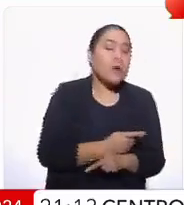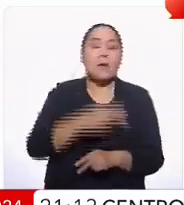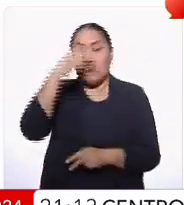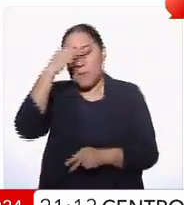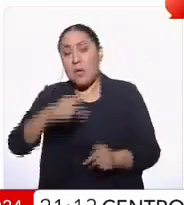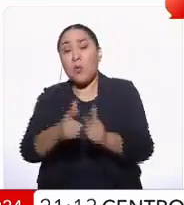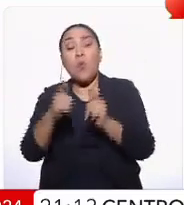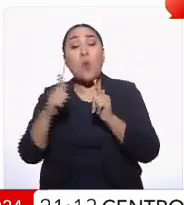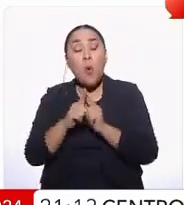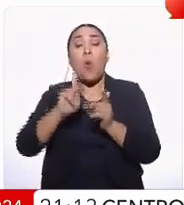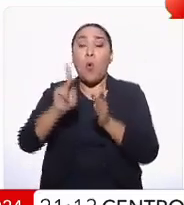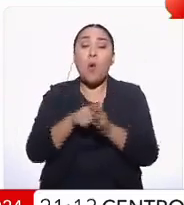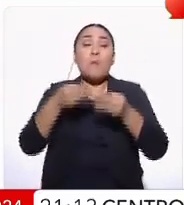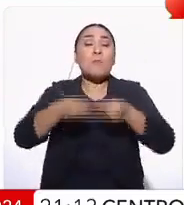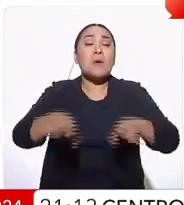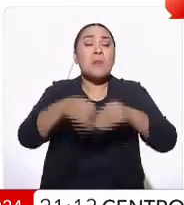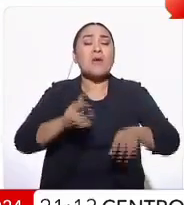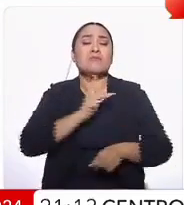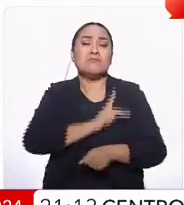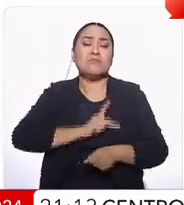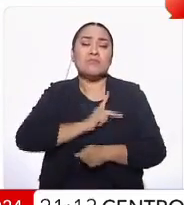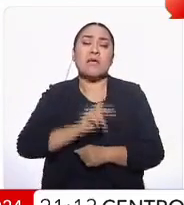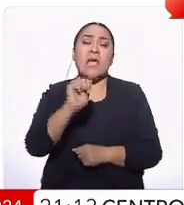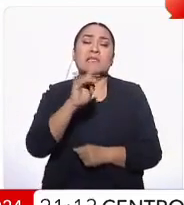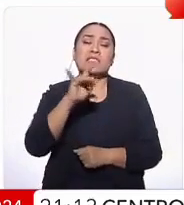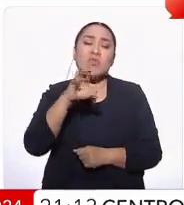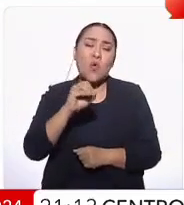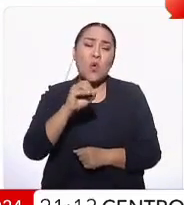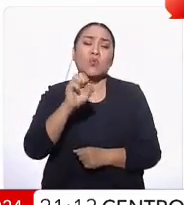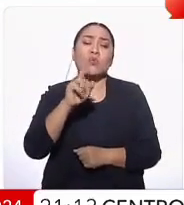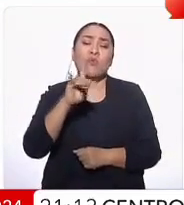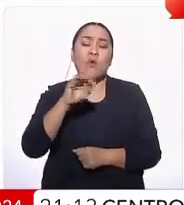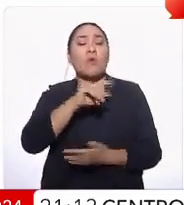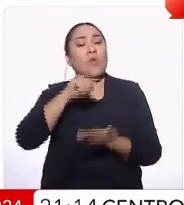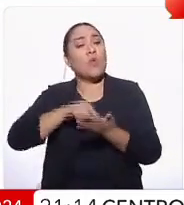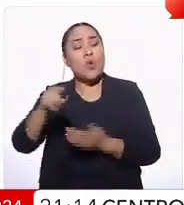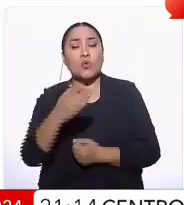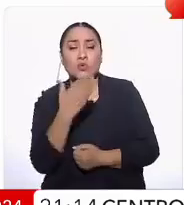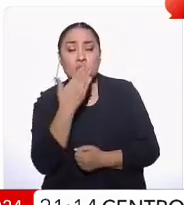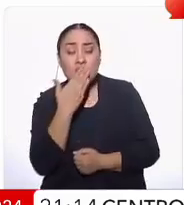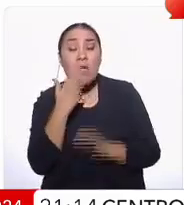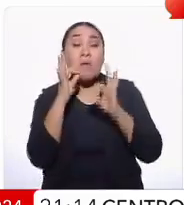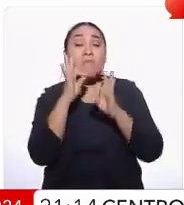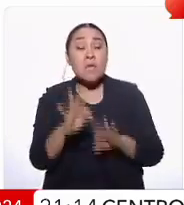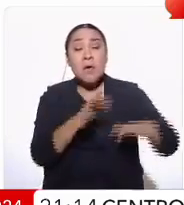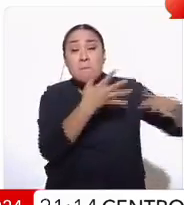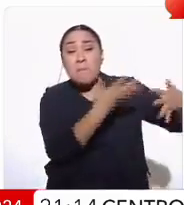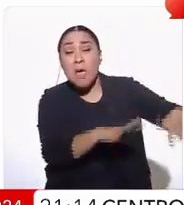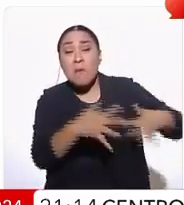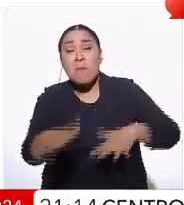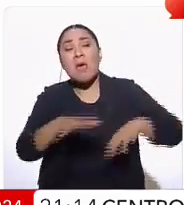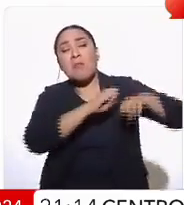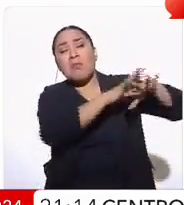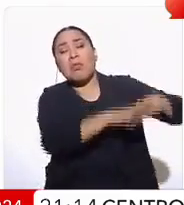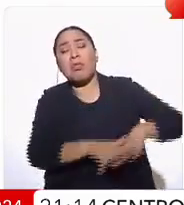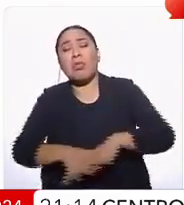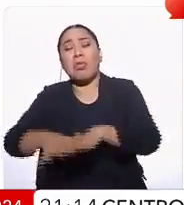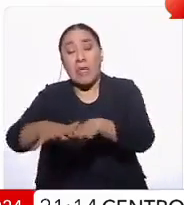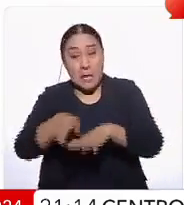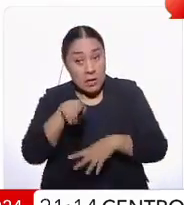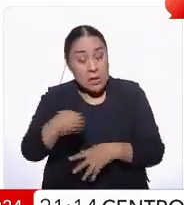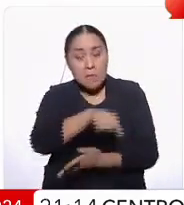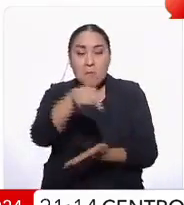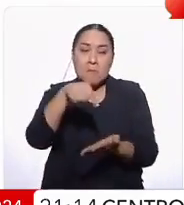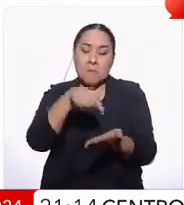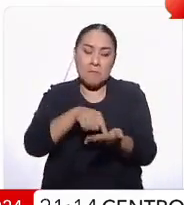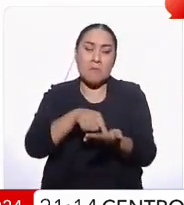México derramó 3,000 litros de ácido sulfúrico en Guaymas, Sonora. Llegaron directo al Mar de Cortés, considerado uno de los